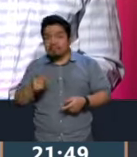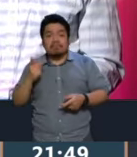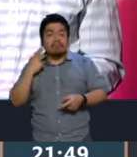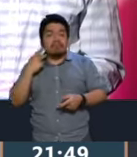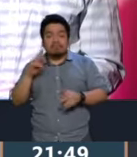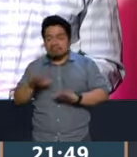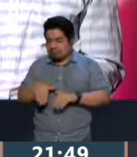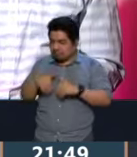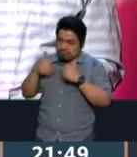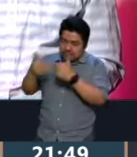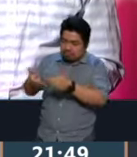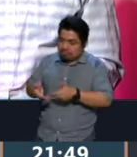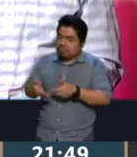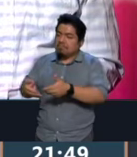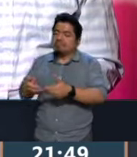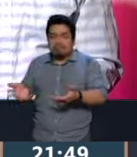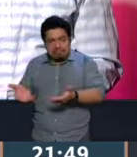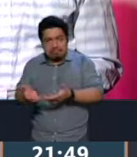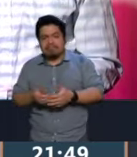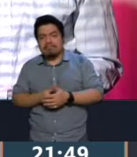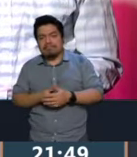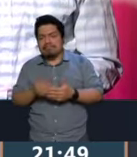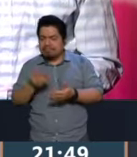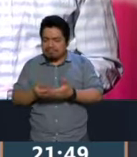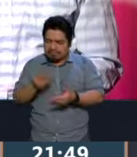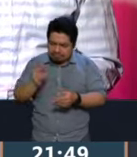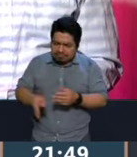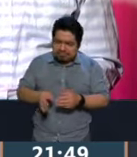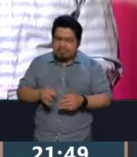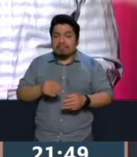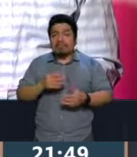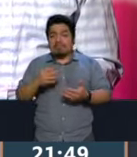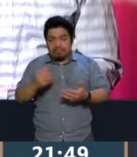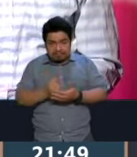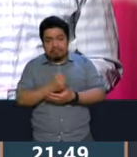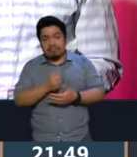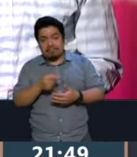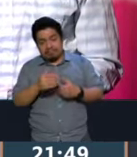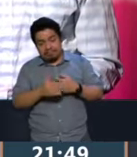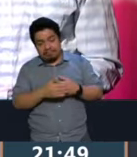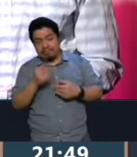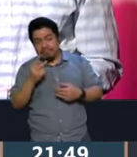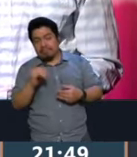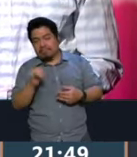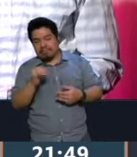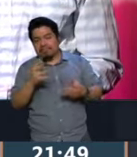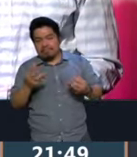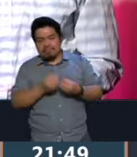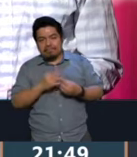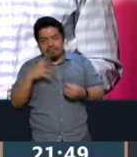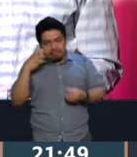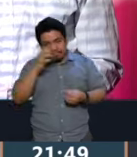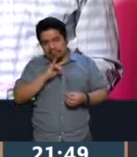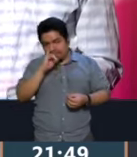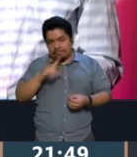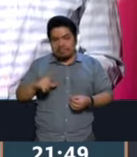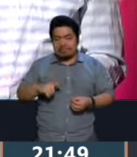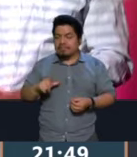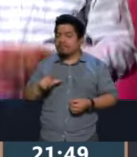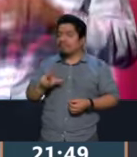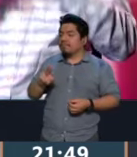hace en la calle y vamos a reconfirmar el triunfo de este próximo 2 de junio con Santiago Taboada, jefe de gobierno.